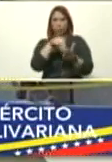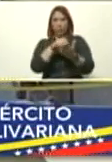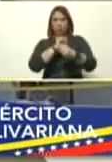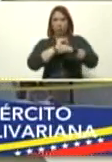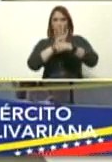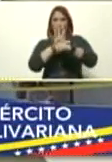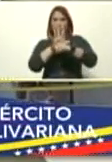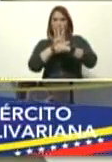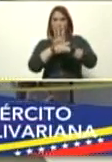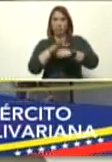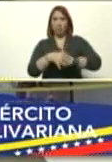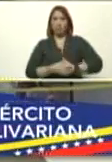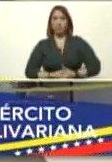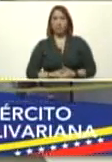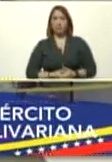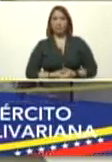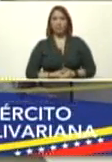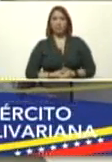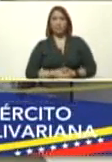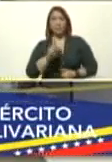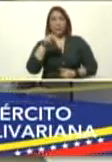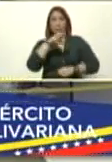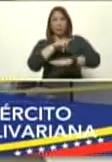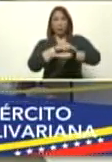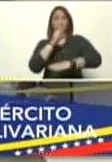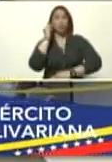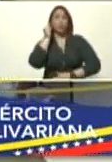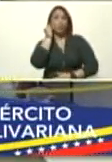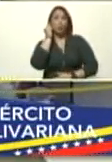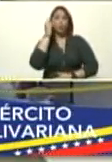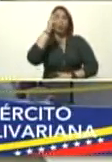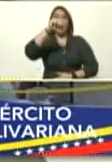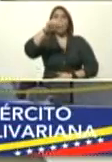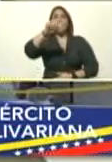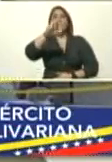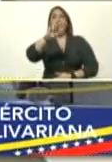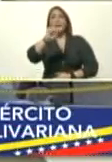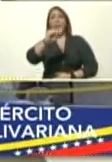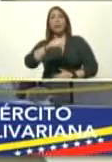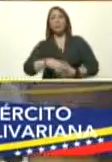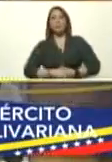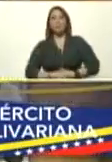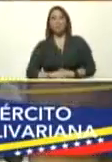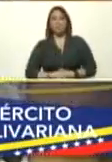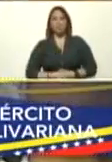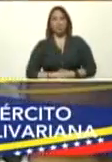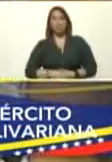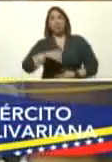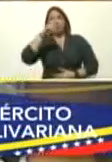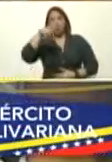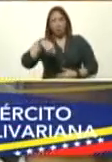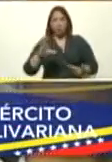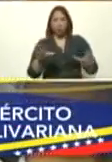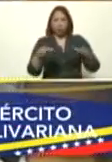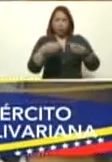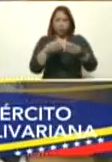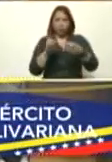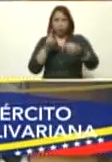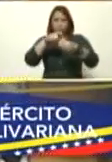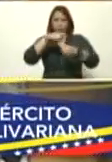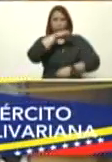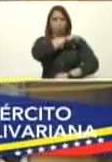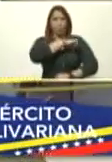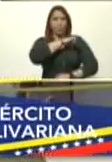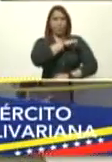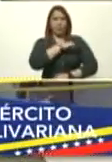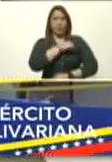COVID-19, y a la doctora María Esperanza Martínez, también del equipo del Comité